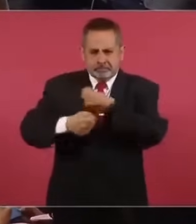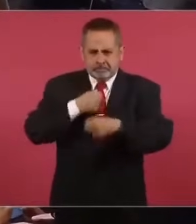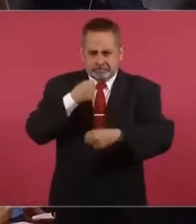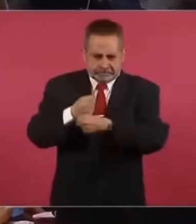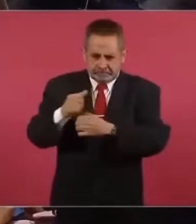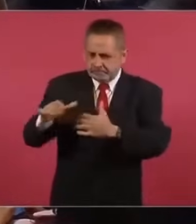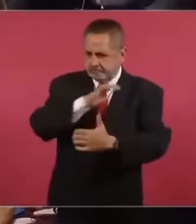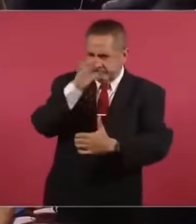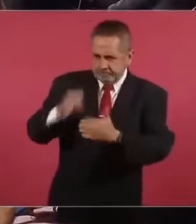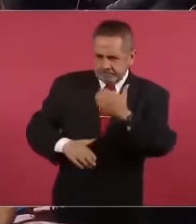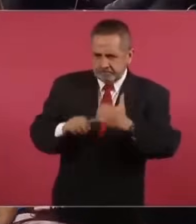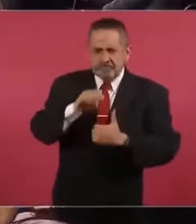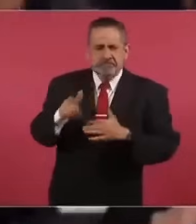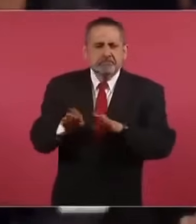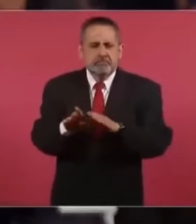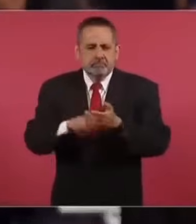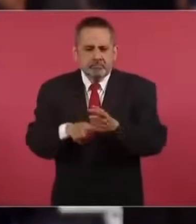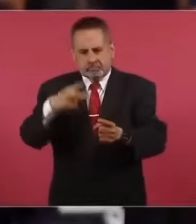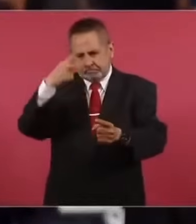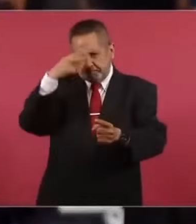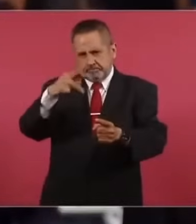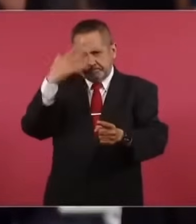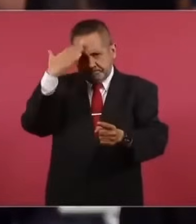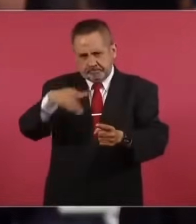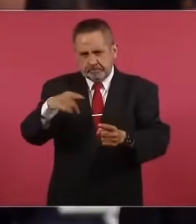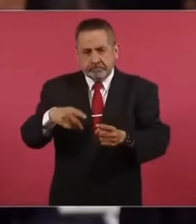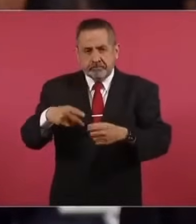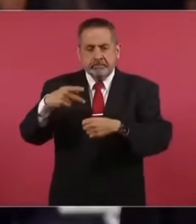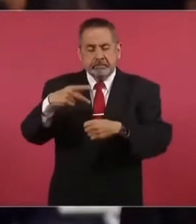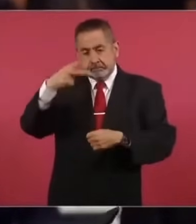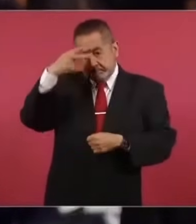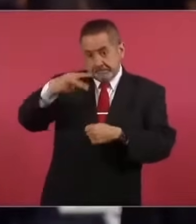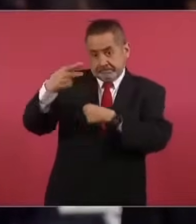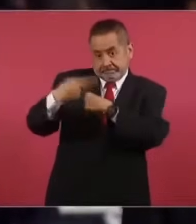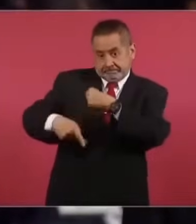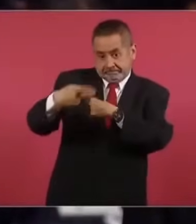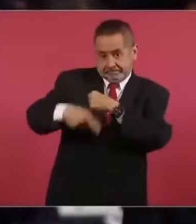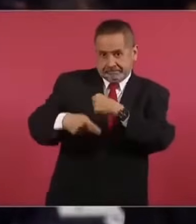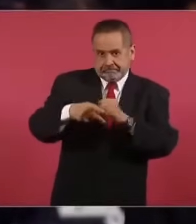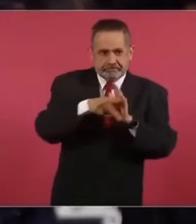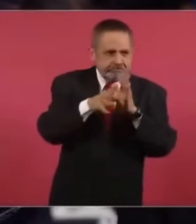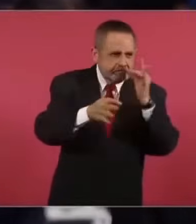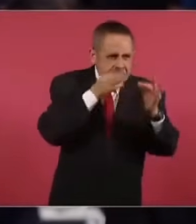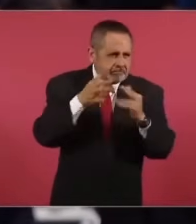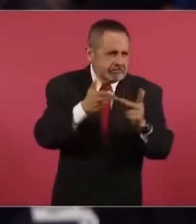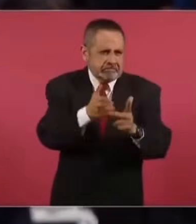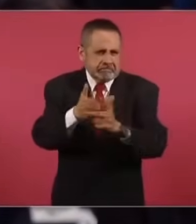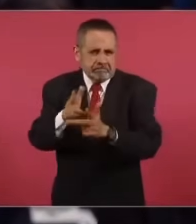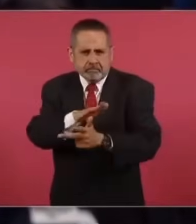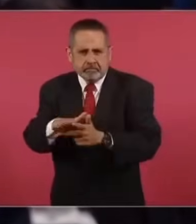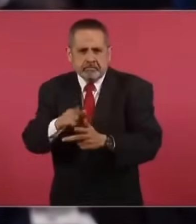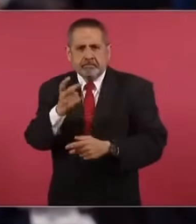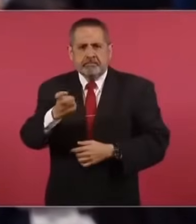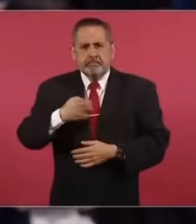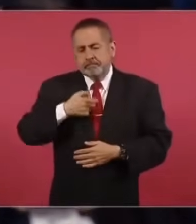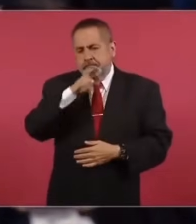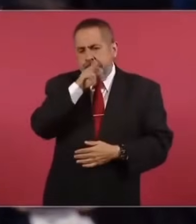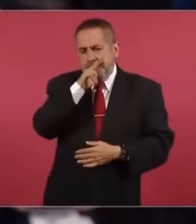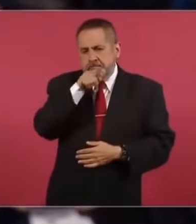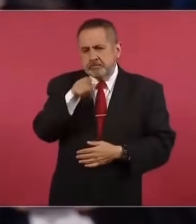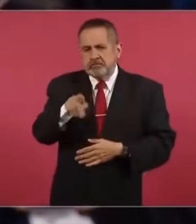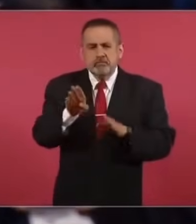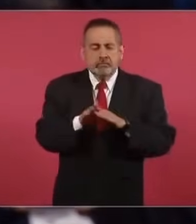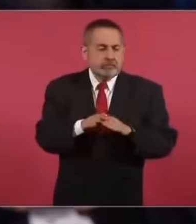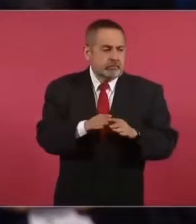el país. México, usted lo sabe, es uno de los países más peligrosos del mundo para ejercer el periodismo y por eso es preocupante, señor presidente,